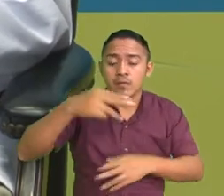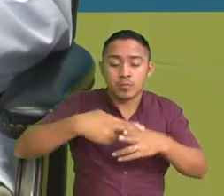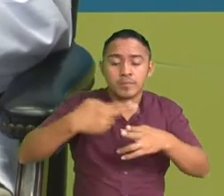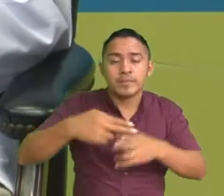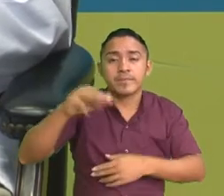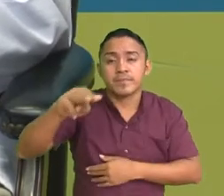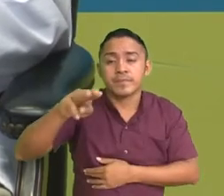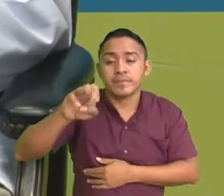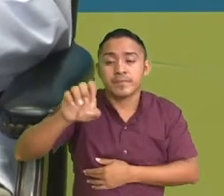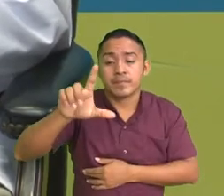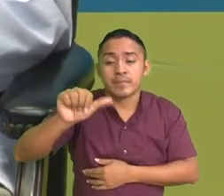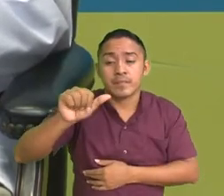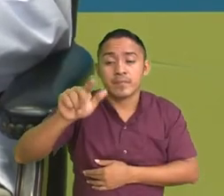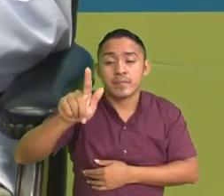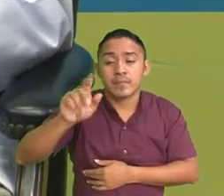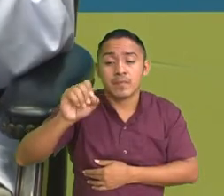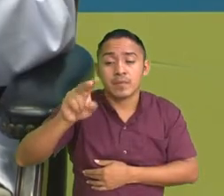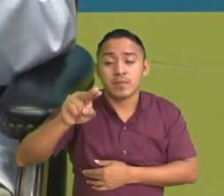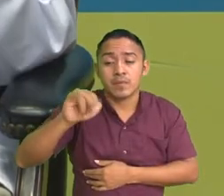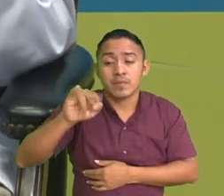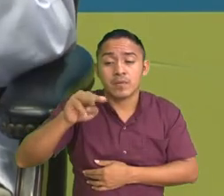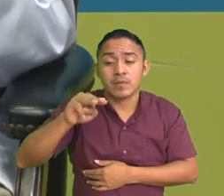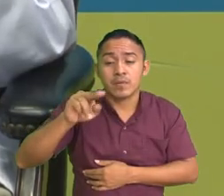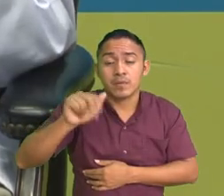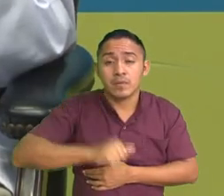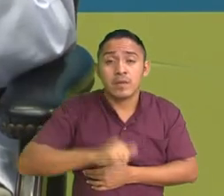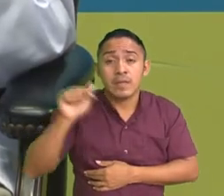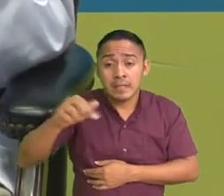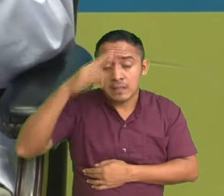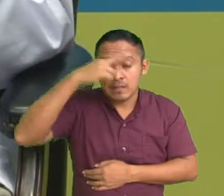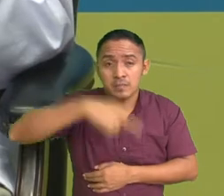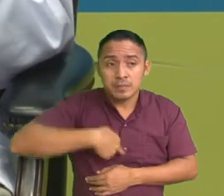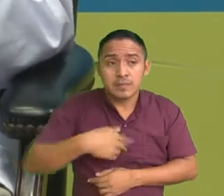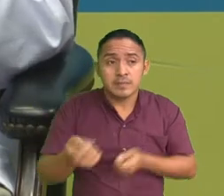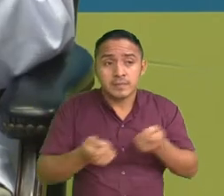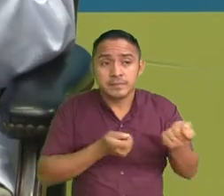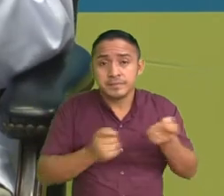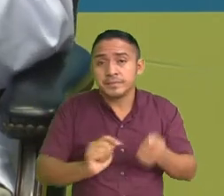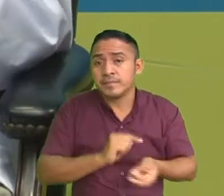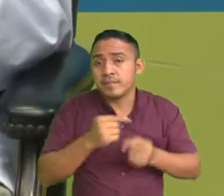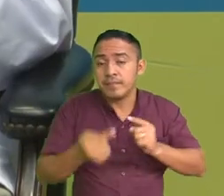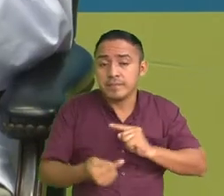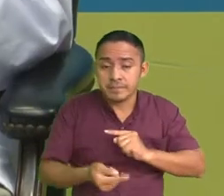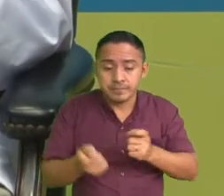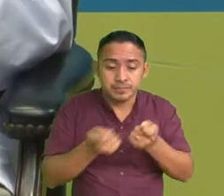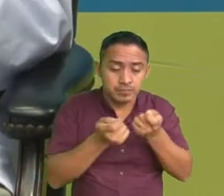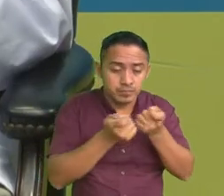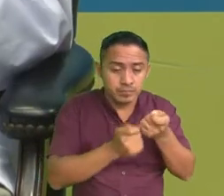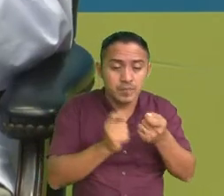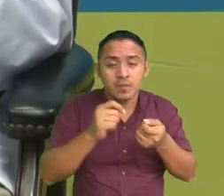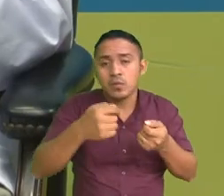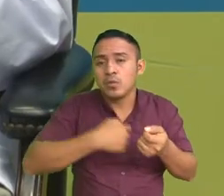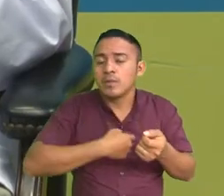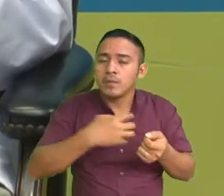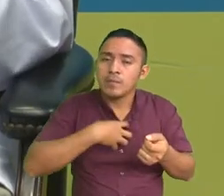melatonina. ¿Qué es la encargada de tu reloj biológico? El reloj biológico, sí. Del sueño. Entonces,